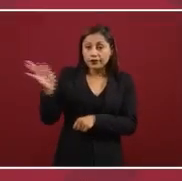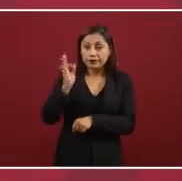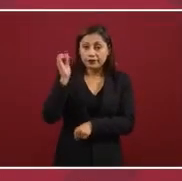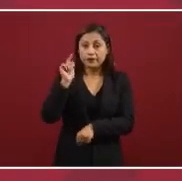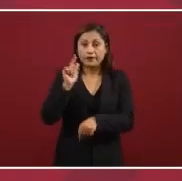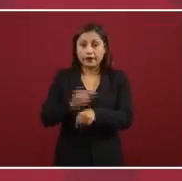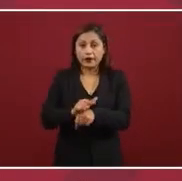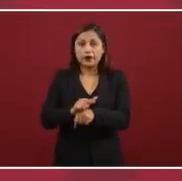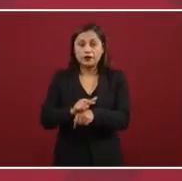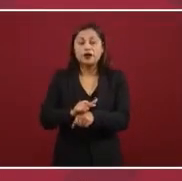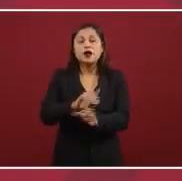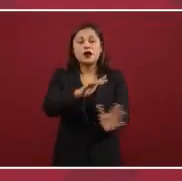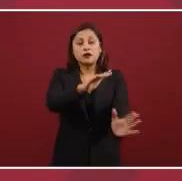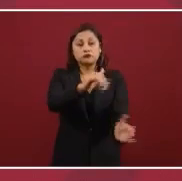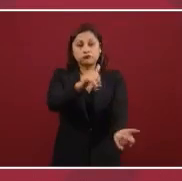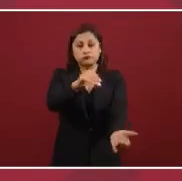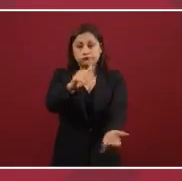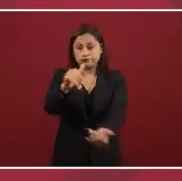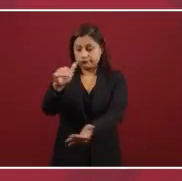recauda